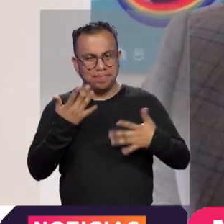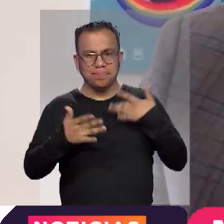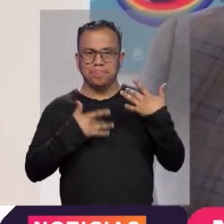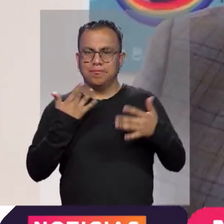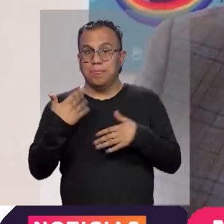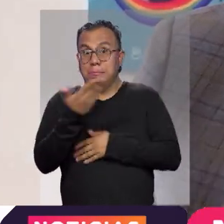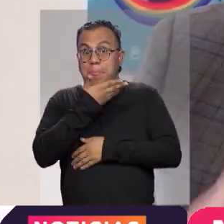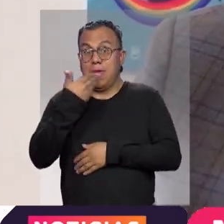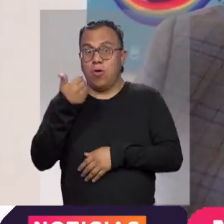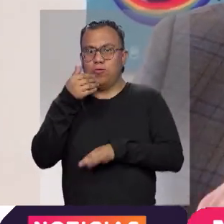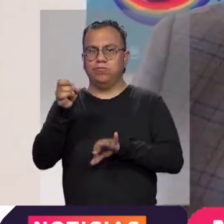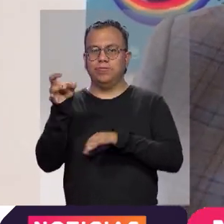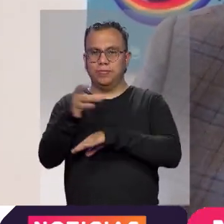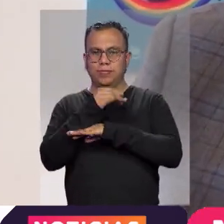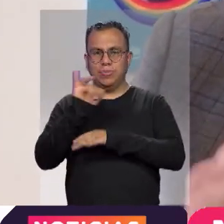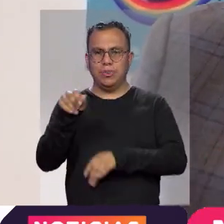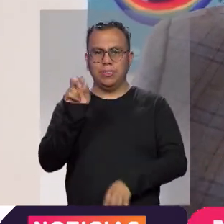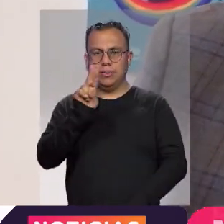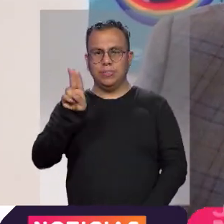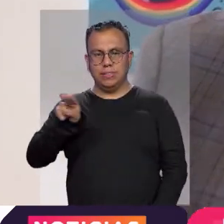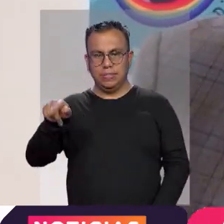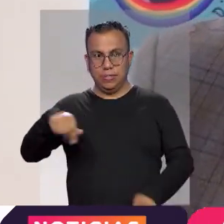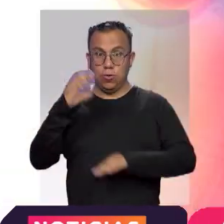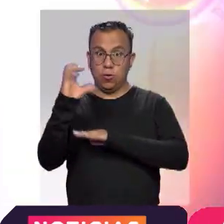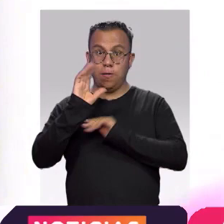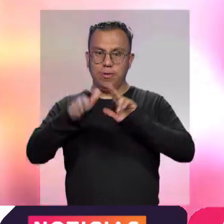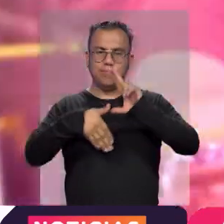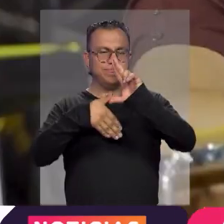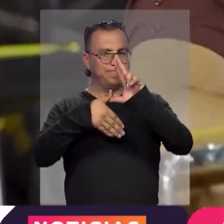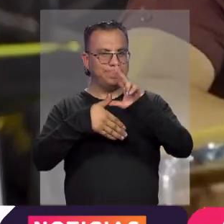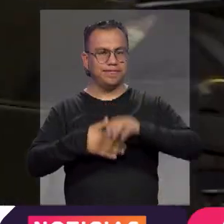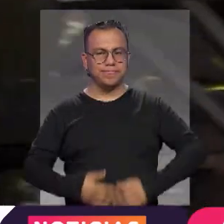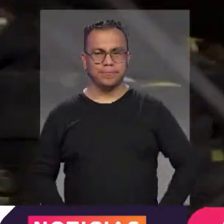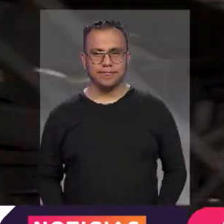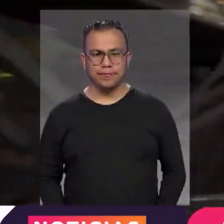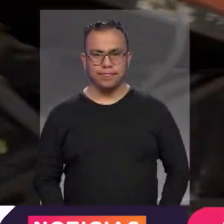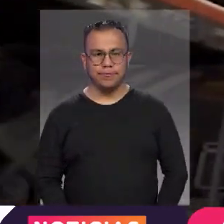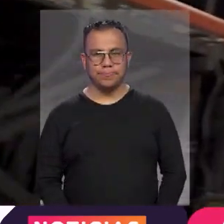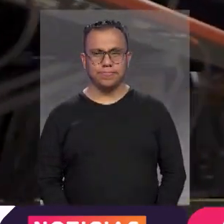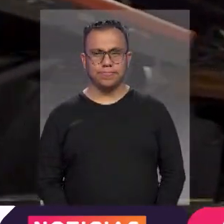del mejor jazz que se hace en Bogotá en el país y en América Latina